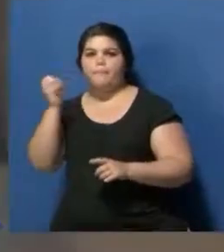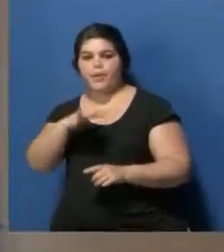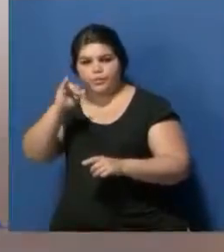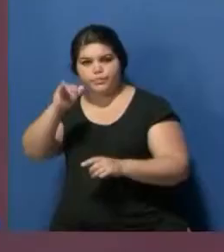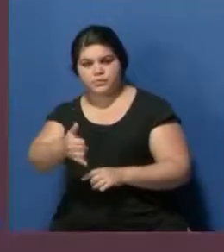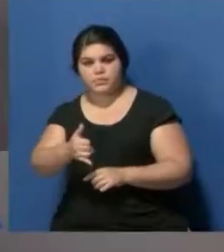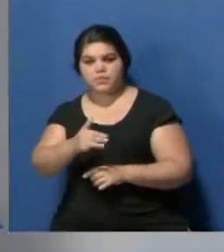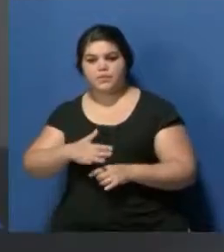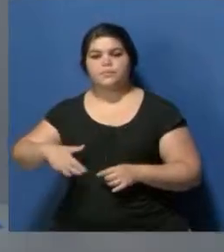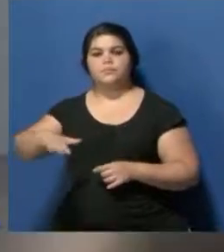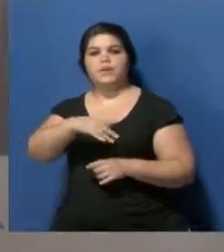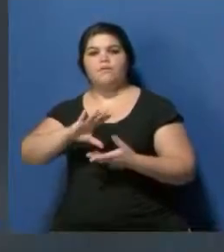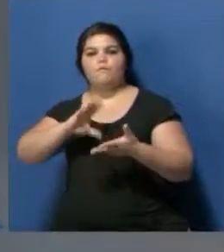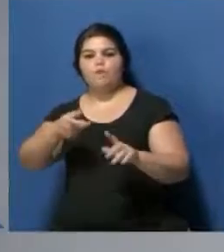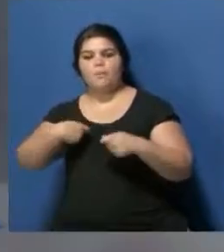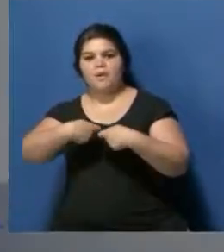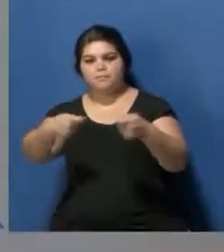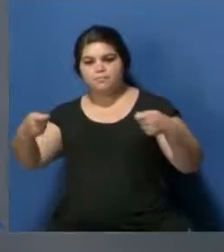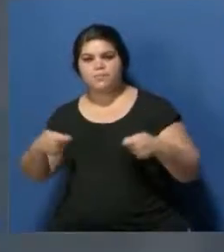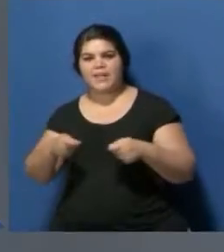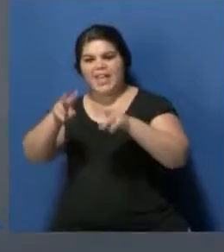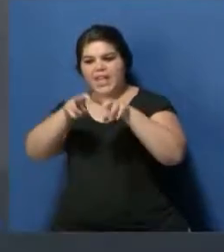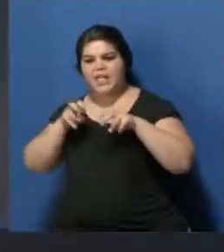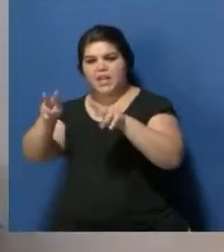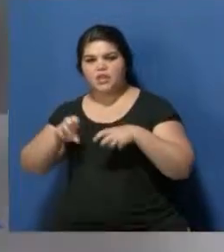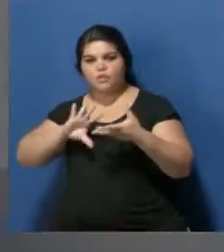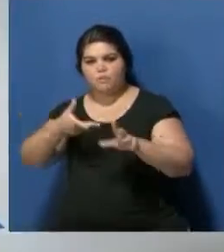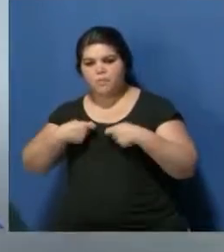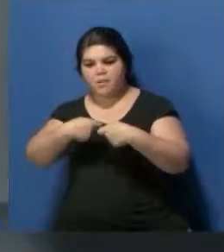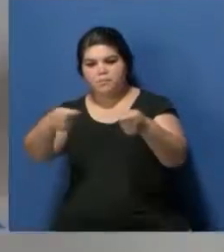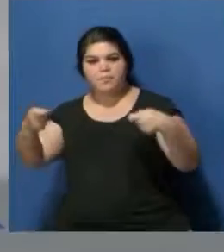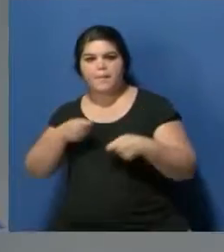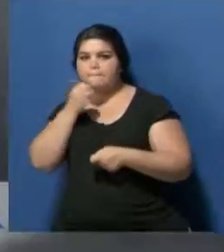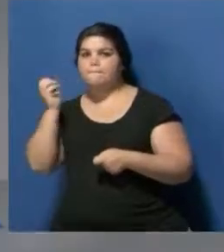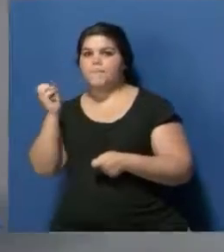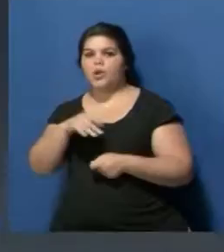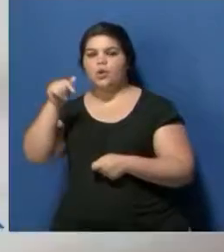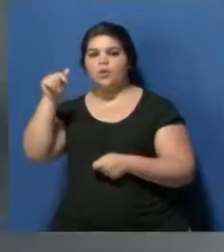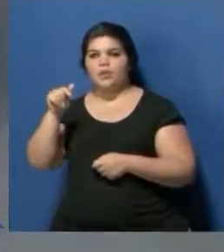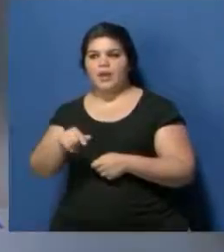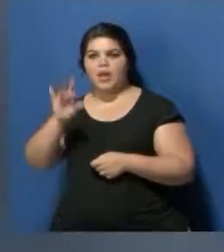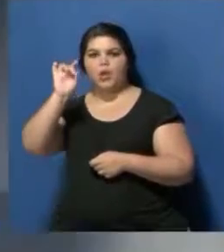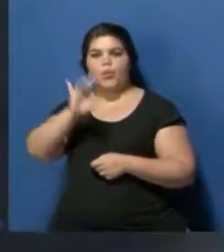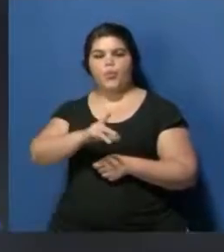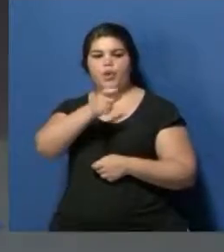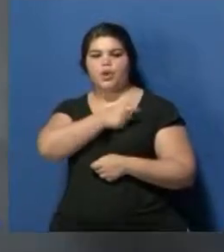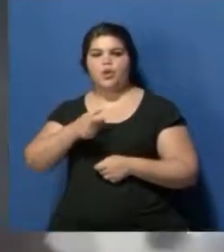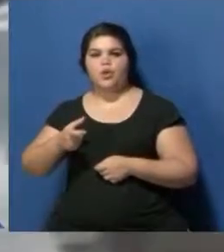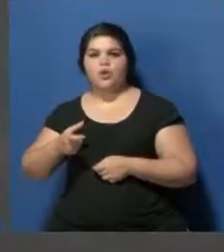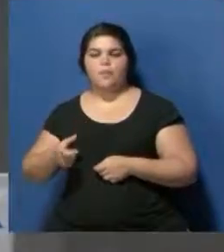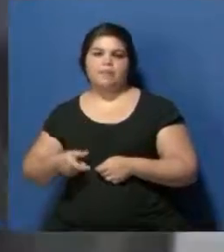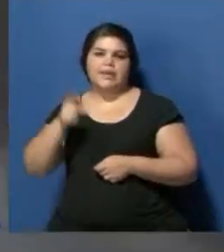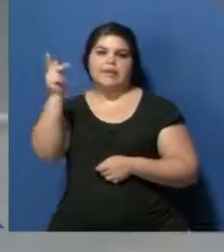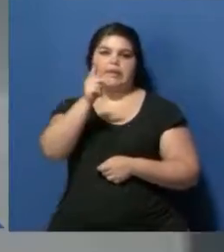terreno de la distribución del ingreso, que tiene que ver con la imposibilidad, no de Néstor Kirchner o de Cristina